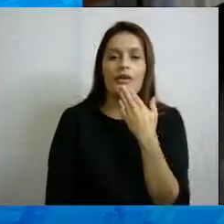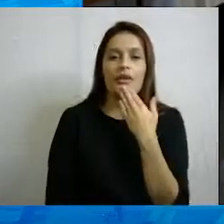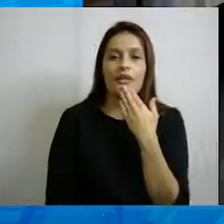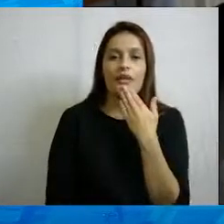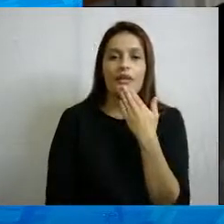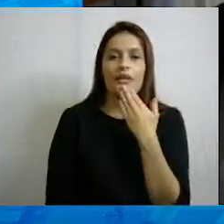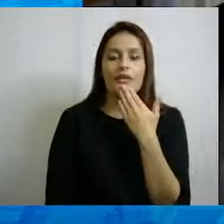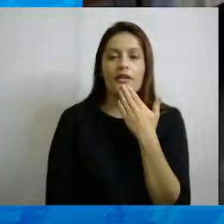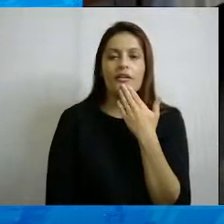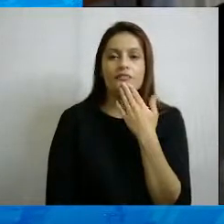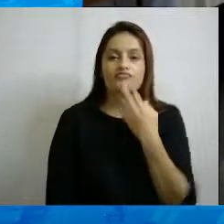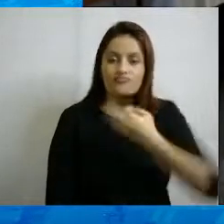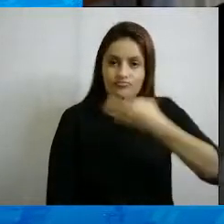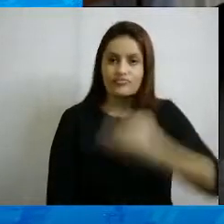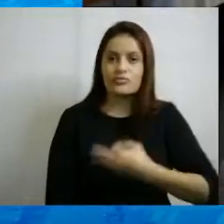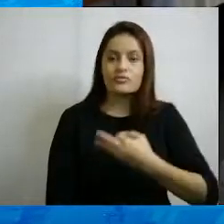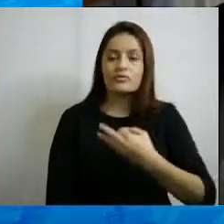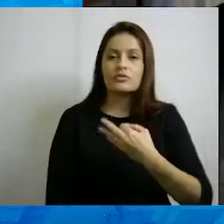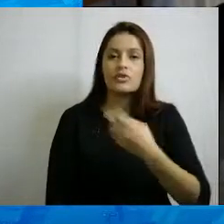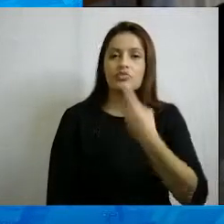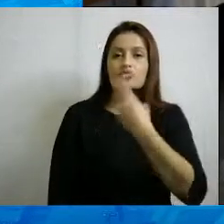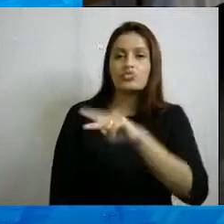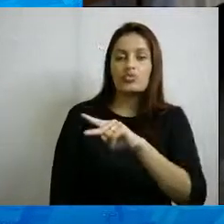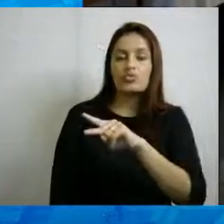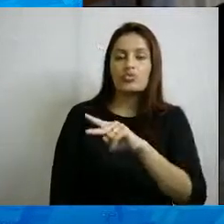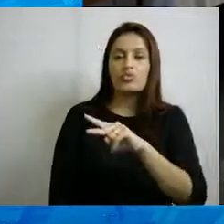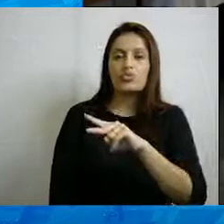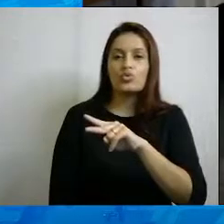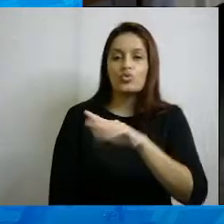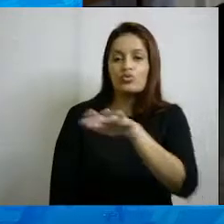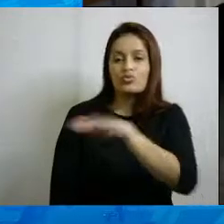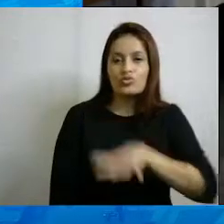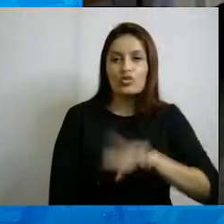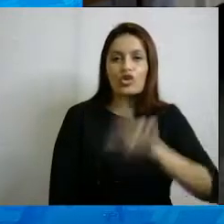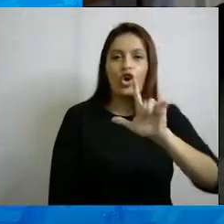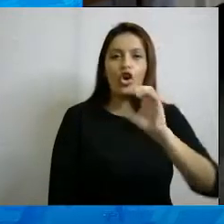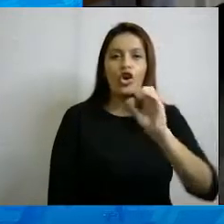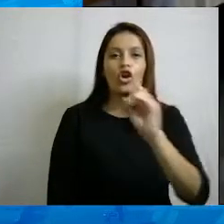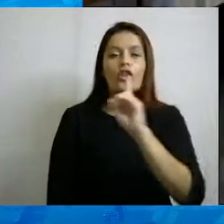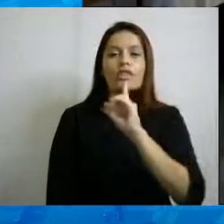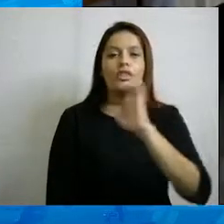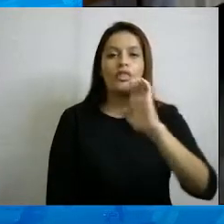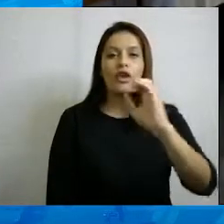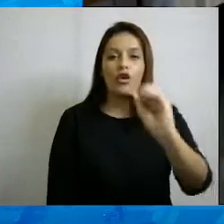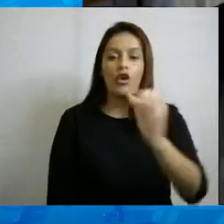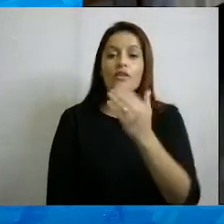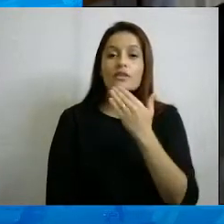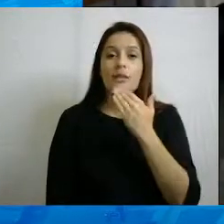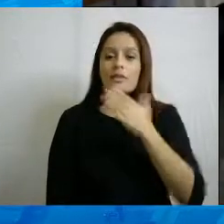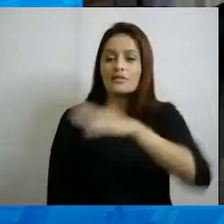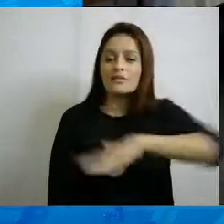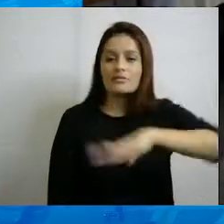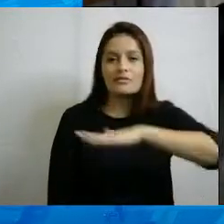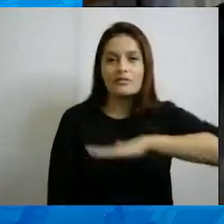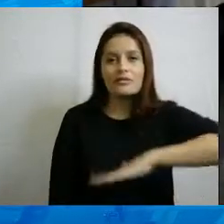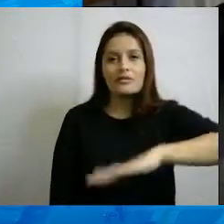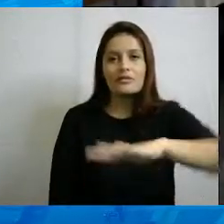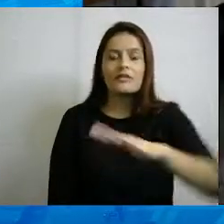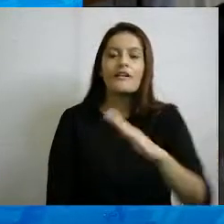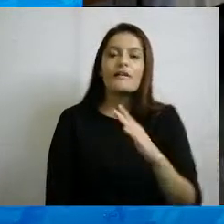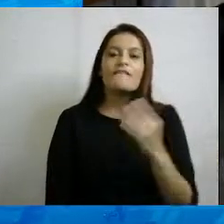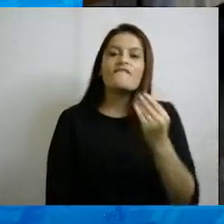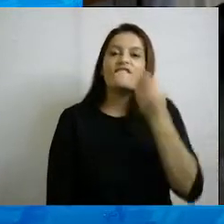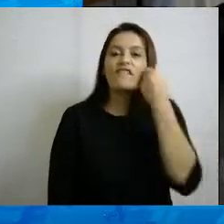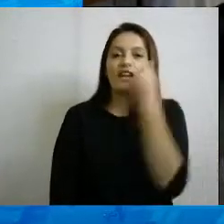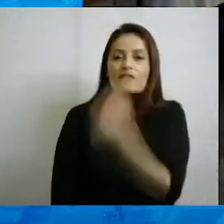la regulación respecto de lo que es los loteos, la urbanización, los requisitos que